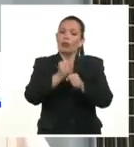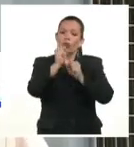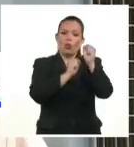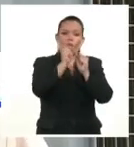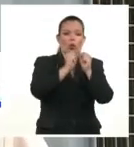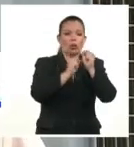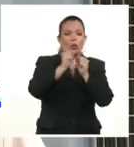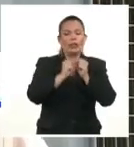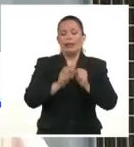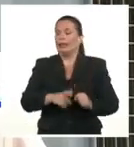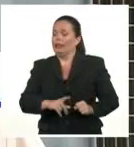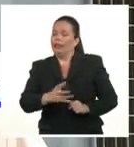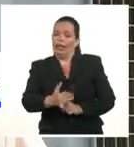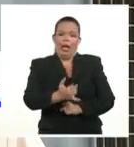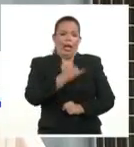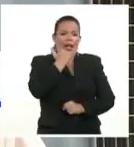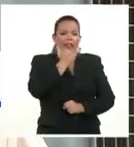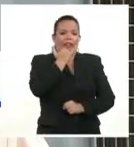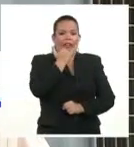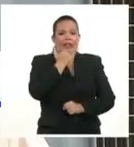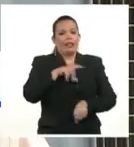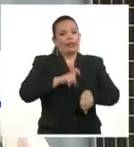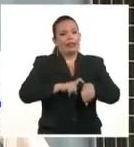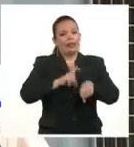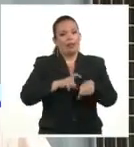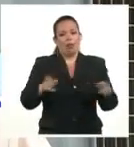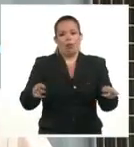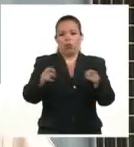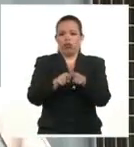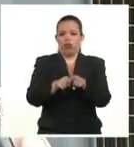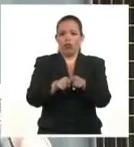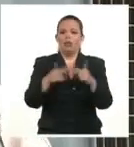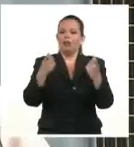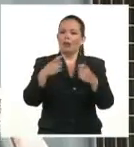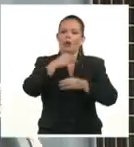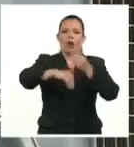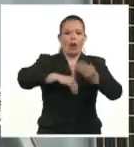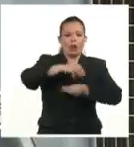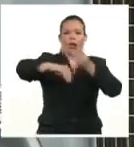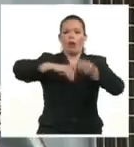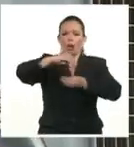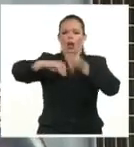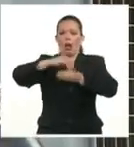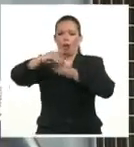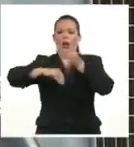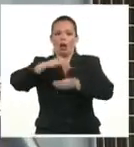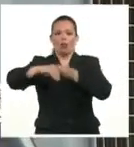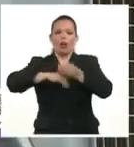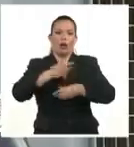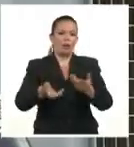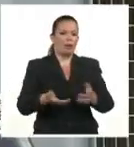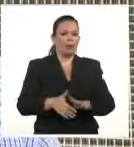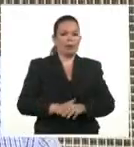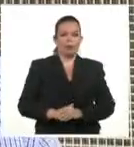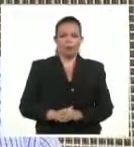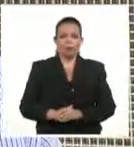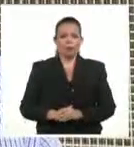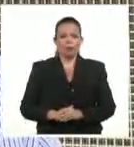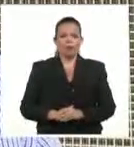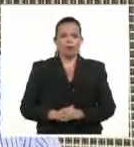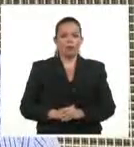de mantenimiento se acorten y por tanto haya que estar cambiando constantemente los filtros de combustible y los filtros de aceite en estos momentos.